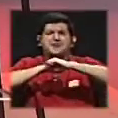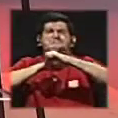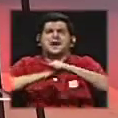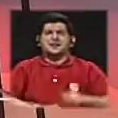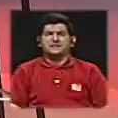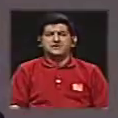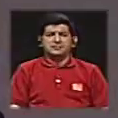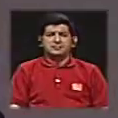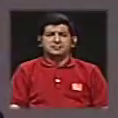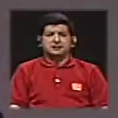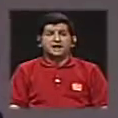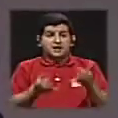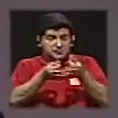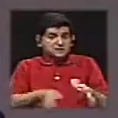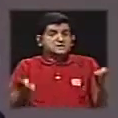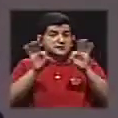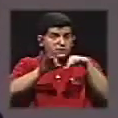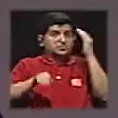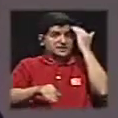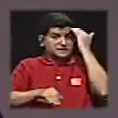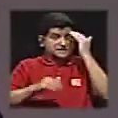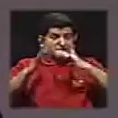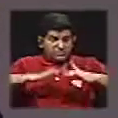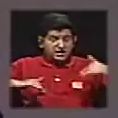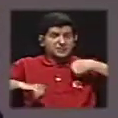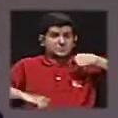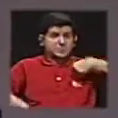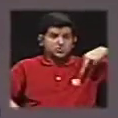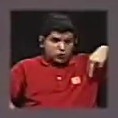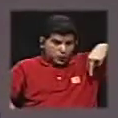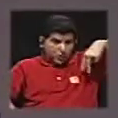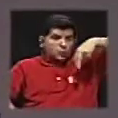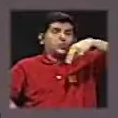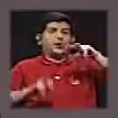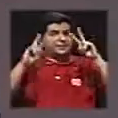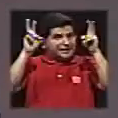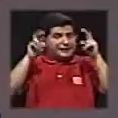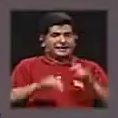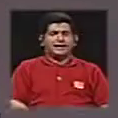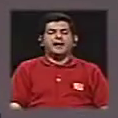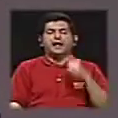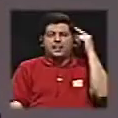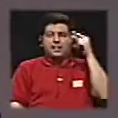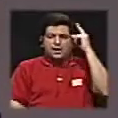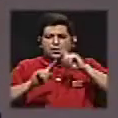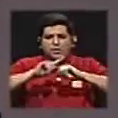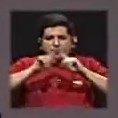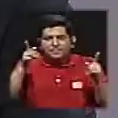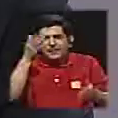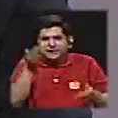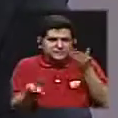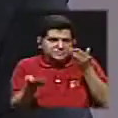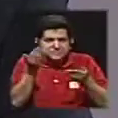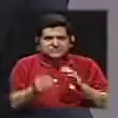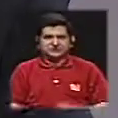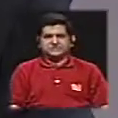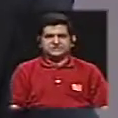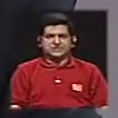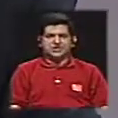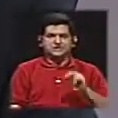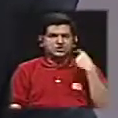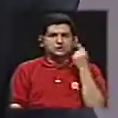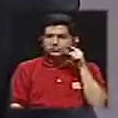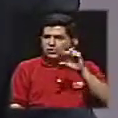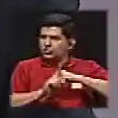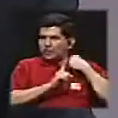es que es fundamental saber uh-huh. qué terreno está usted pisando, ¿no cree? Uh-huh. No, no. Sí. Obviamente, pero digo, más allá de